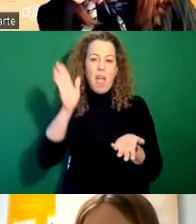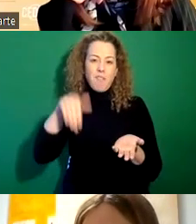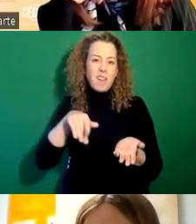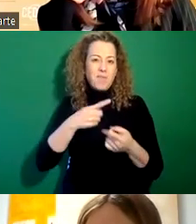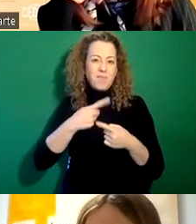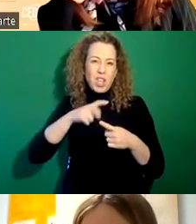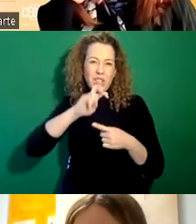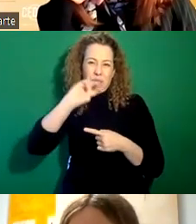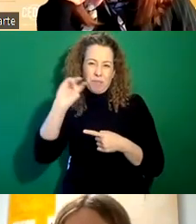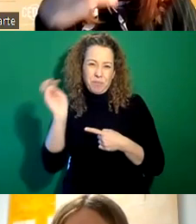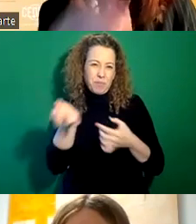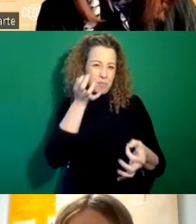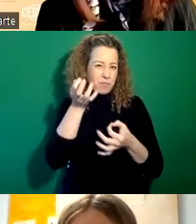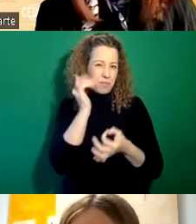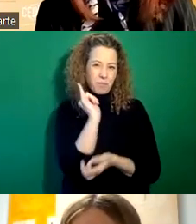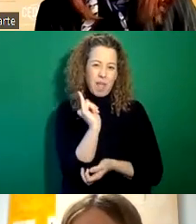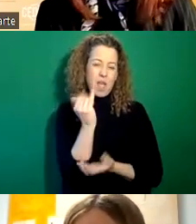montón de